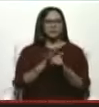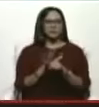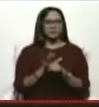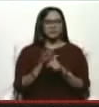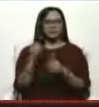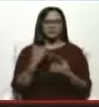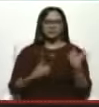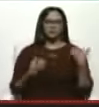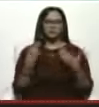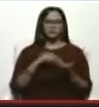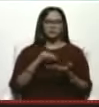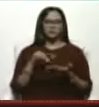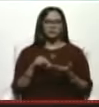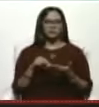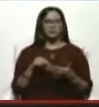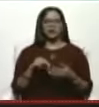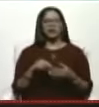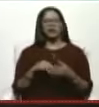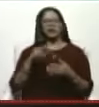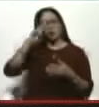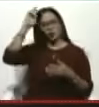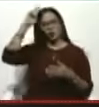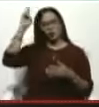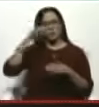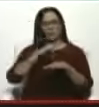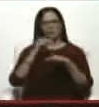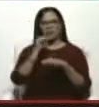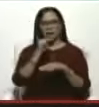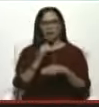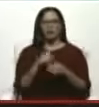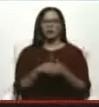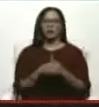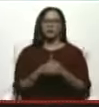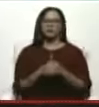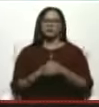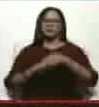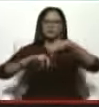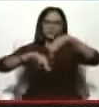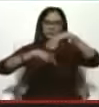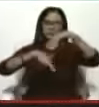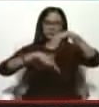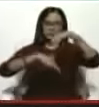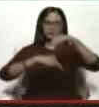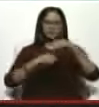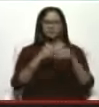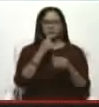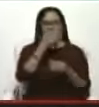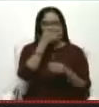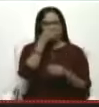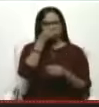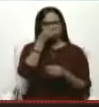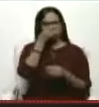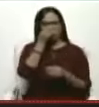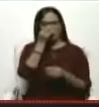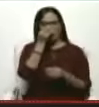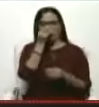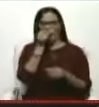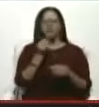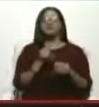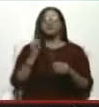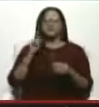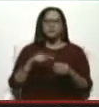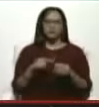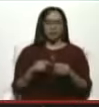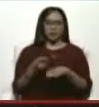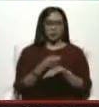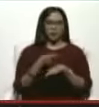Asamblea Nacional, Rodolfo Marco Torres, ministro de Agua, Remigio Ceballos Hichazo, ministro de Interior, Justicia y Paz, así como también